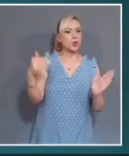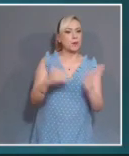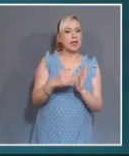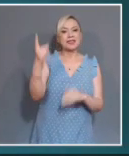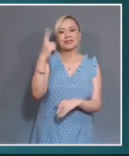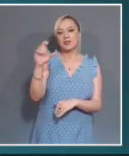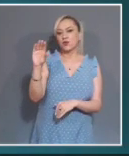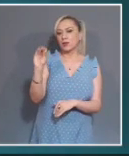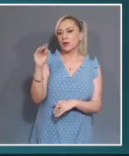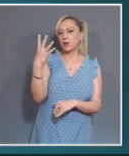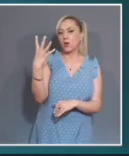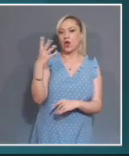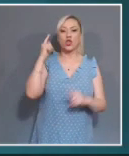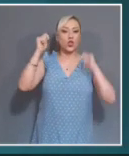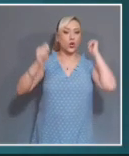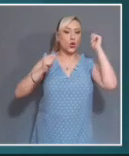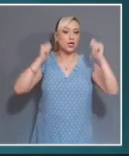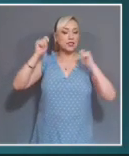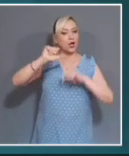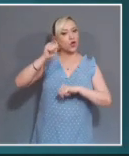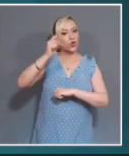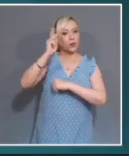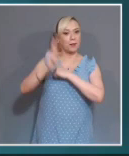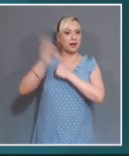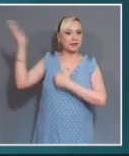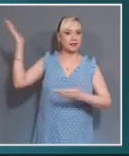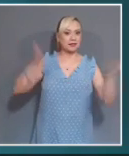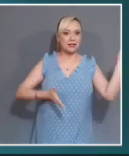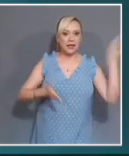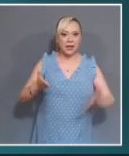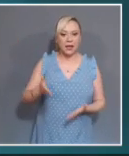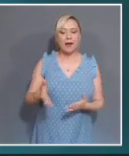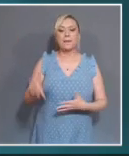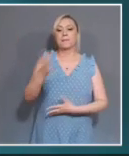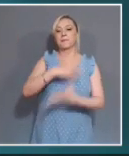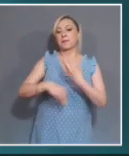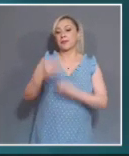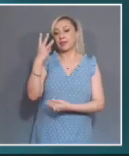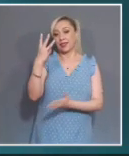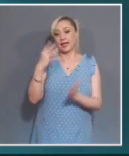3.571.194 turistas extranjeros, contra los